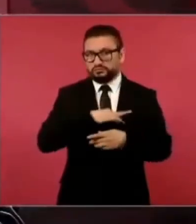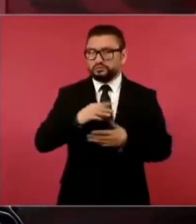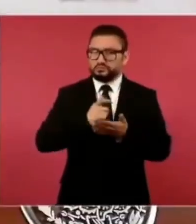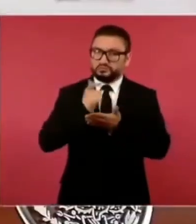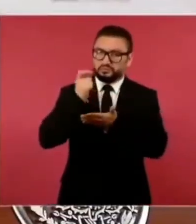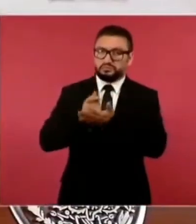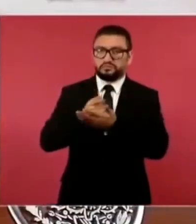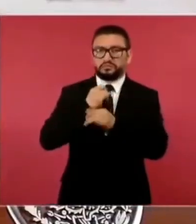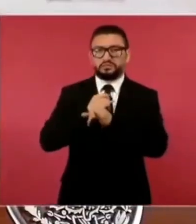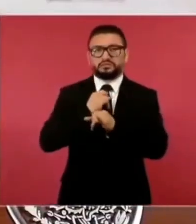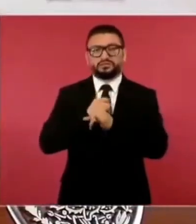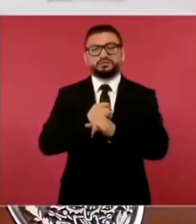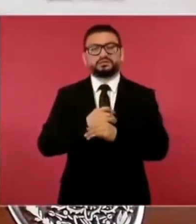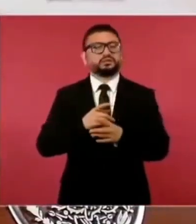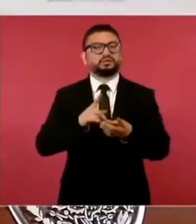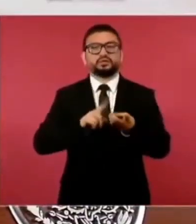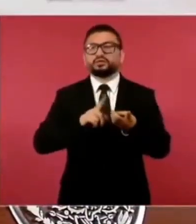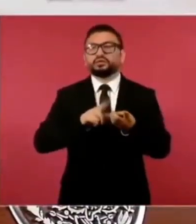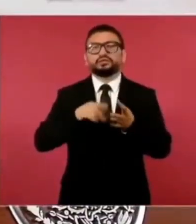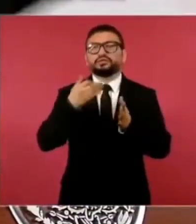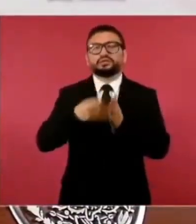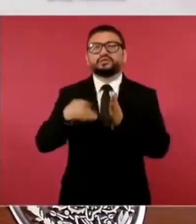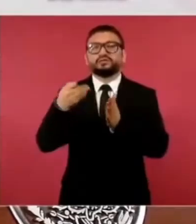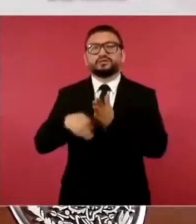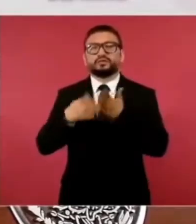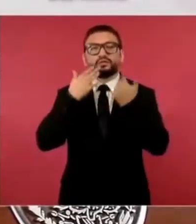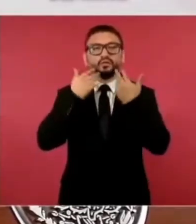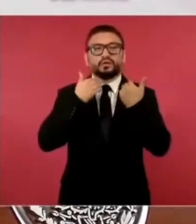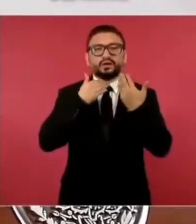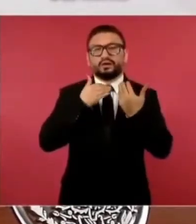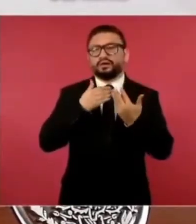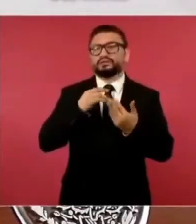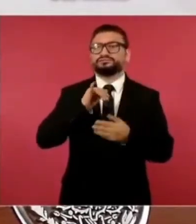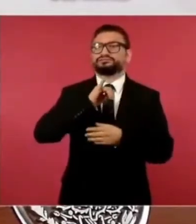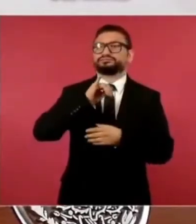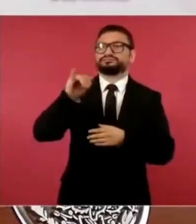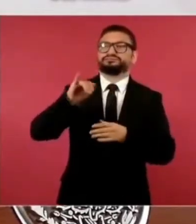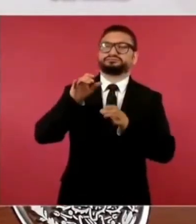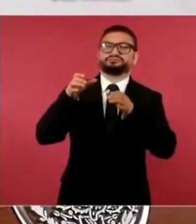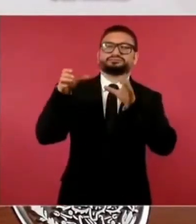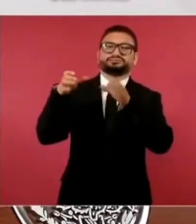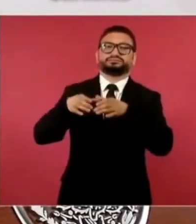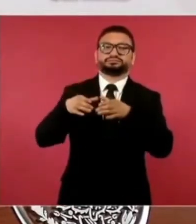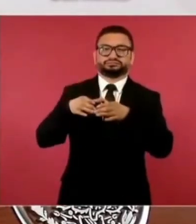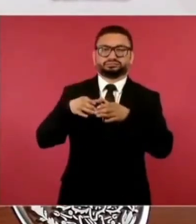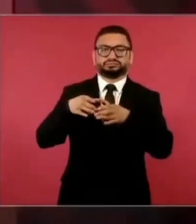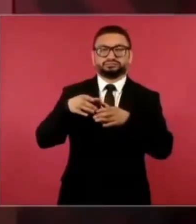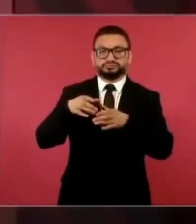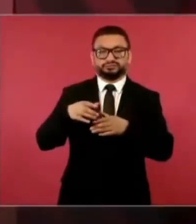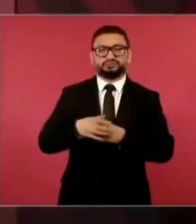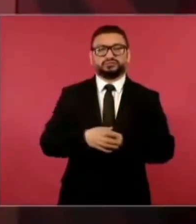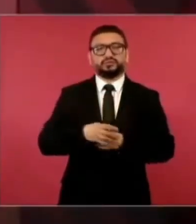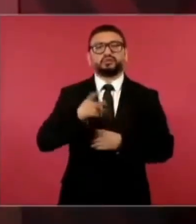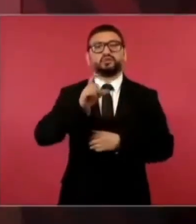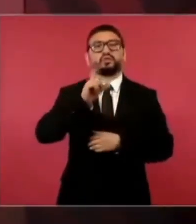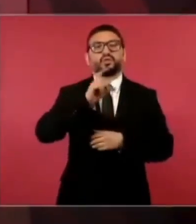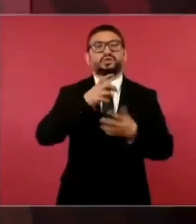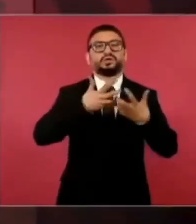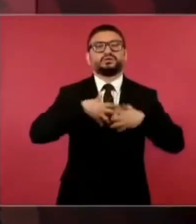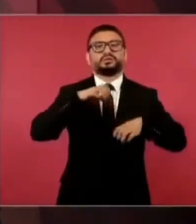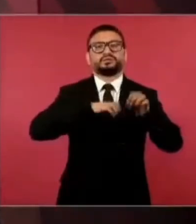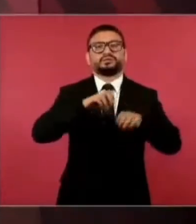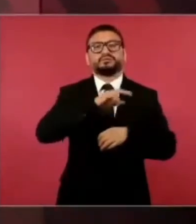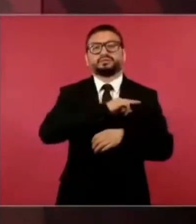pagar. ¿Dónde no hay Internet? Pues en las comunidades marginadas. ¿Cuándo van a ir las